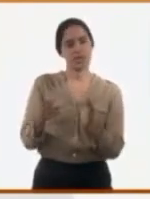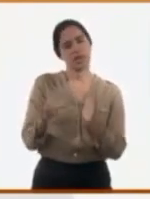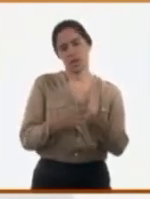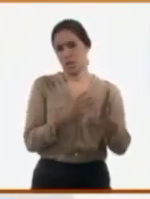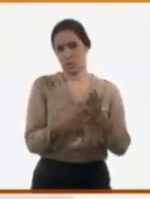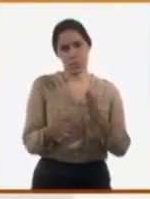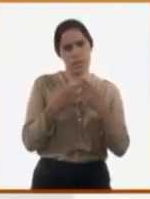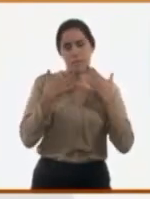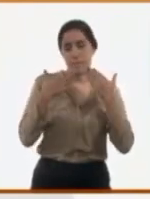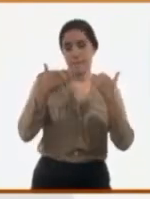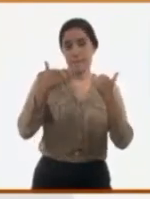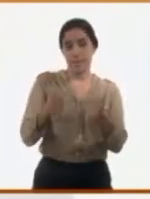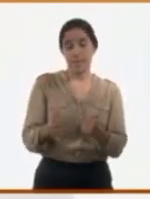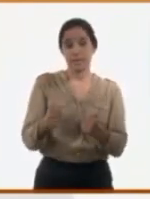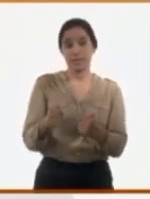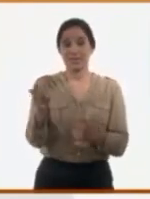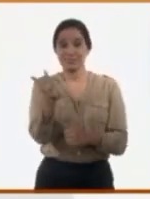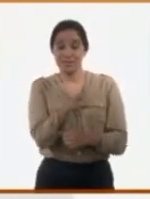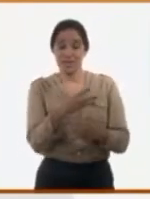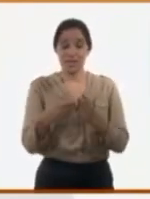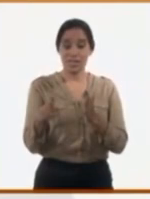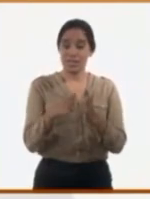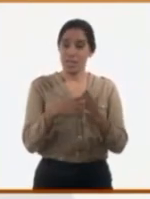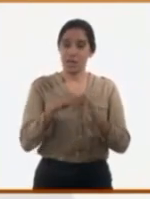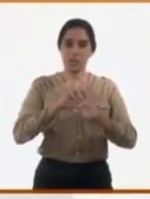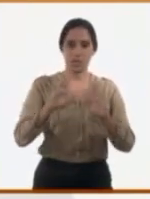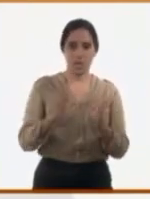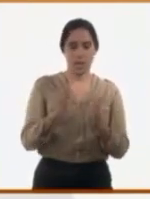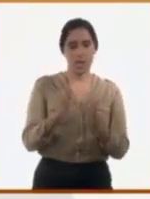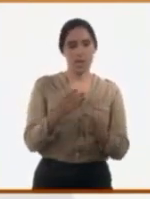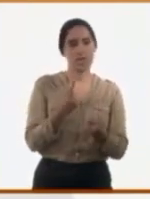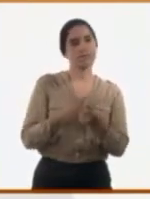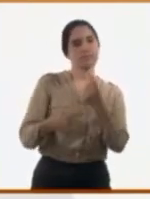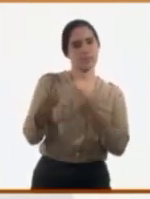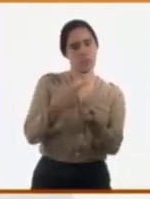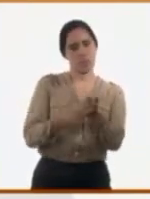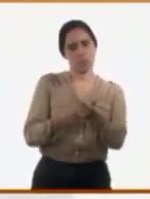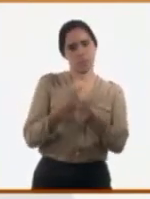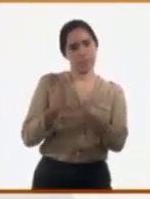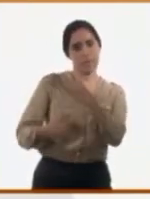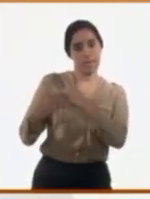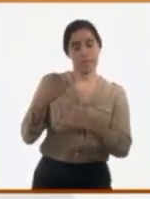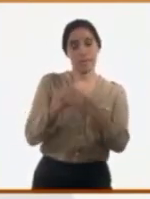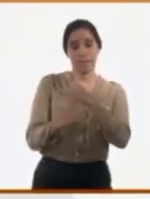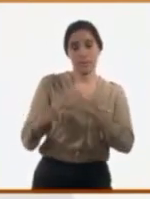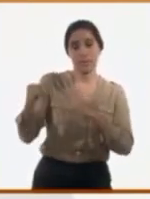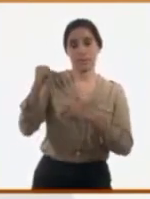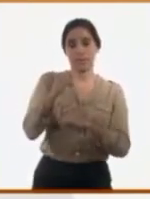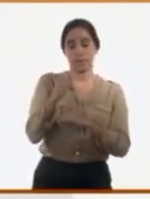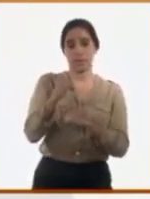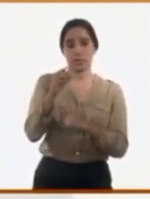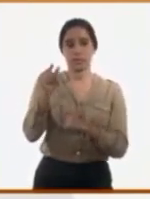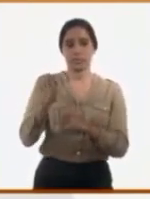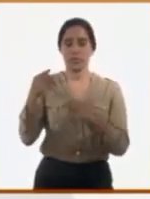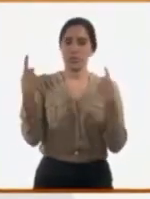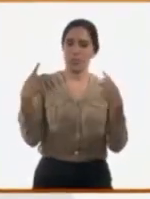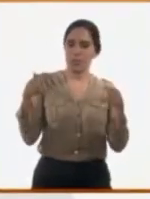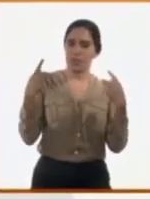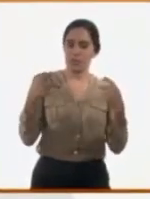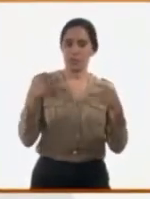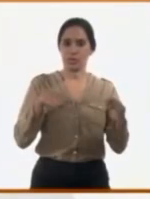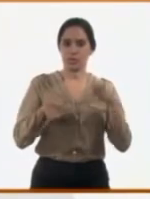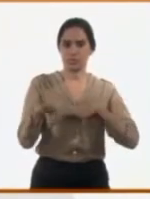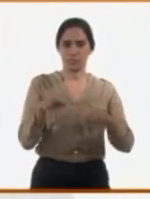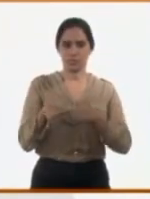calendario tradicional por supuesto la dirección del Ministerio de educación superior la la dirección de formación de profesionales emitió un